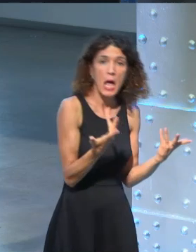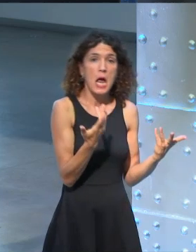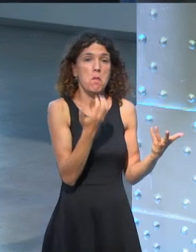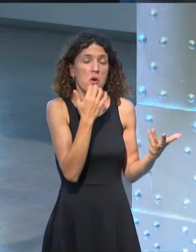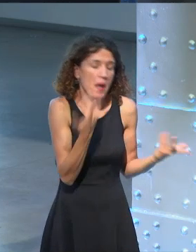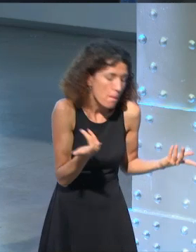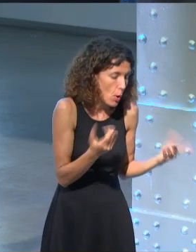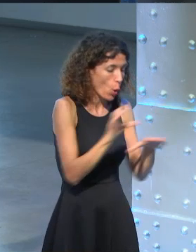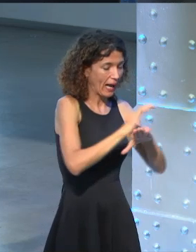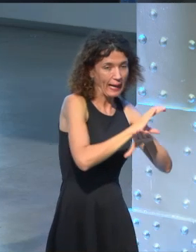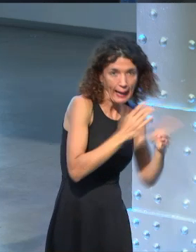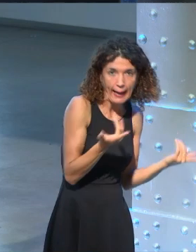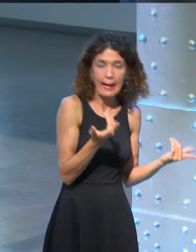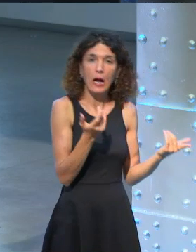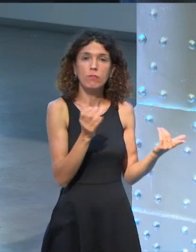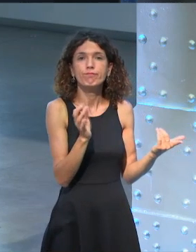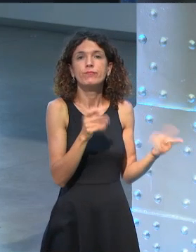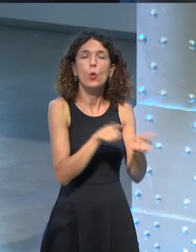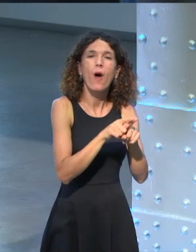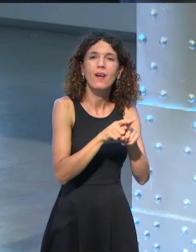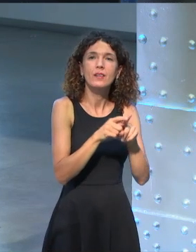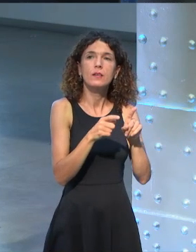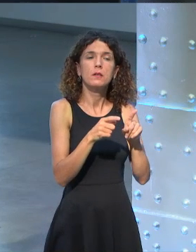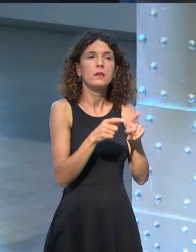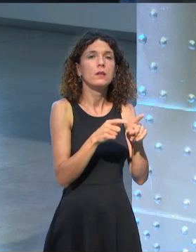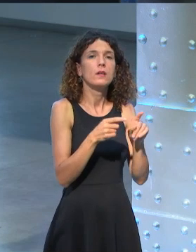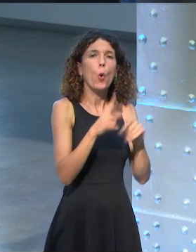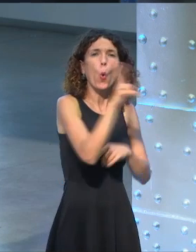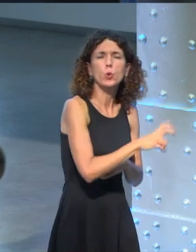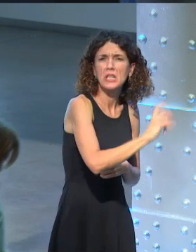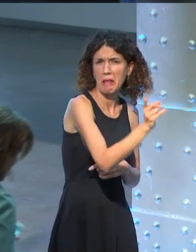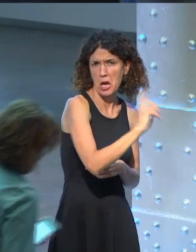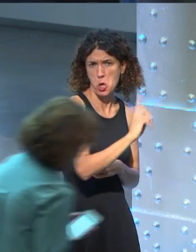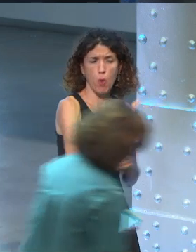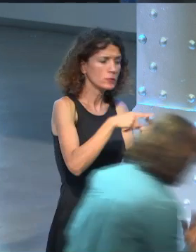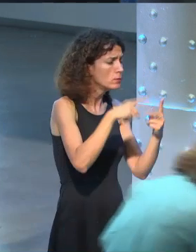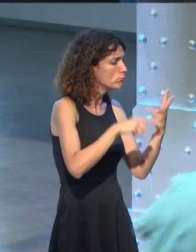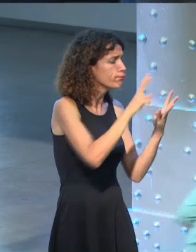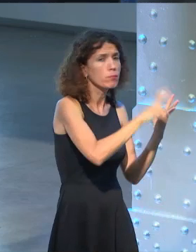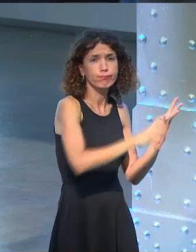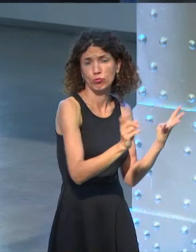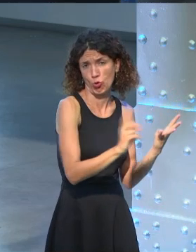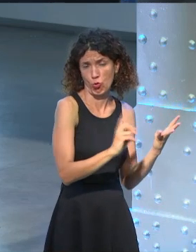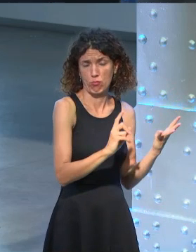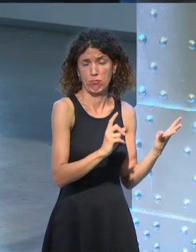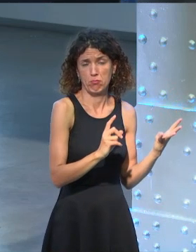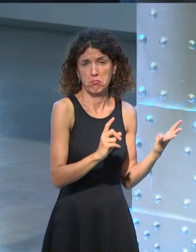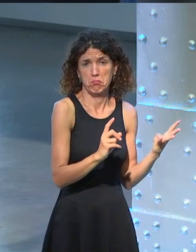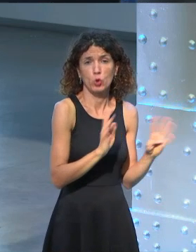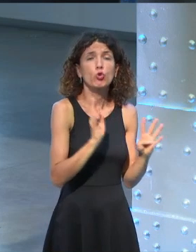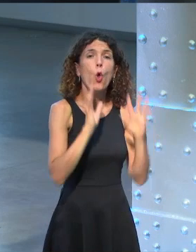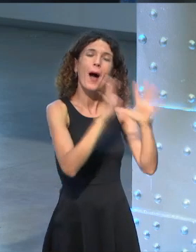aprendizaje de este tipo de carreras. O sea, no hablan tanto de la utilidad, más allá de lo que es